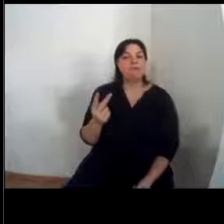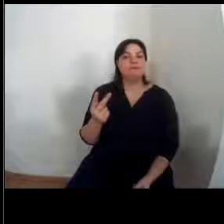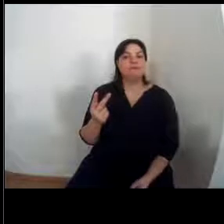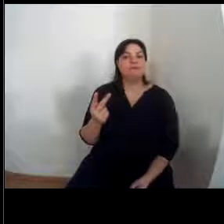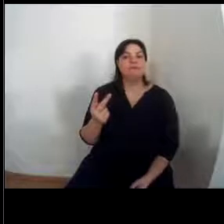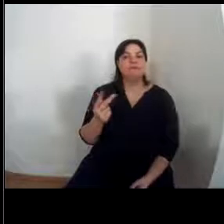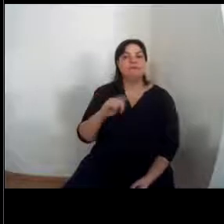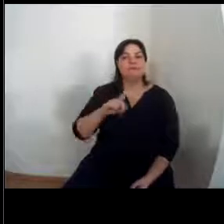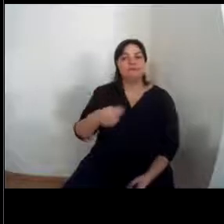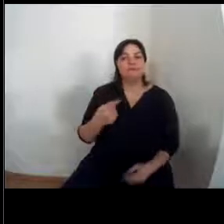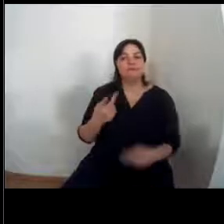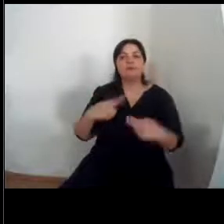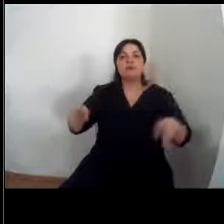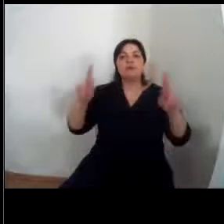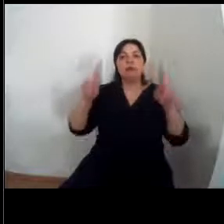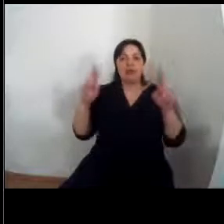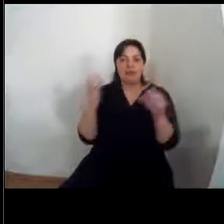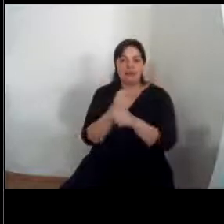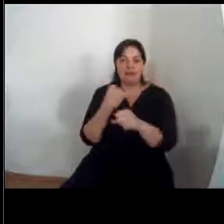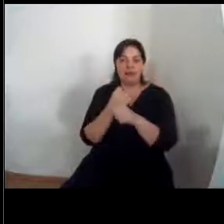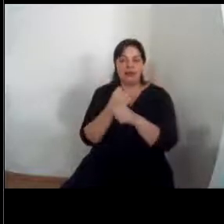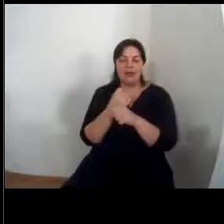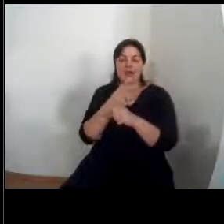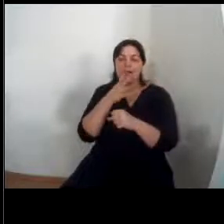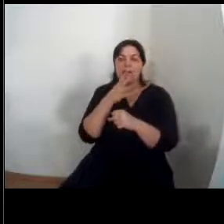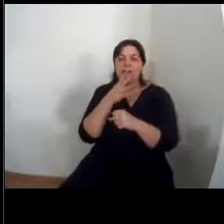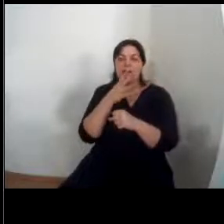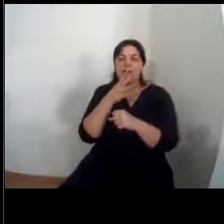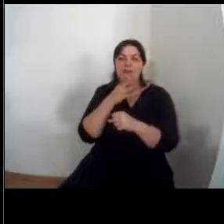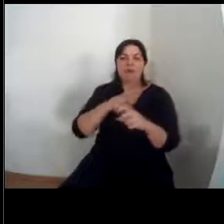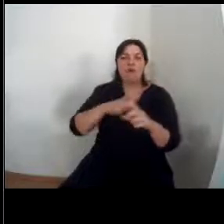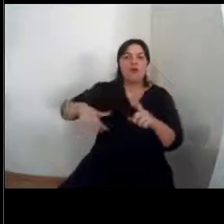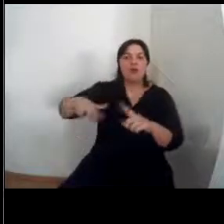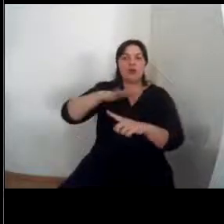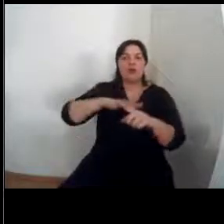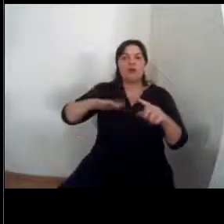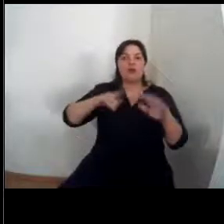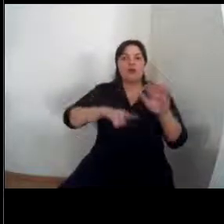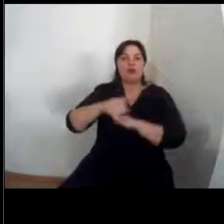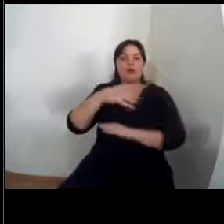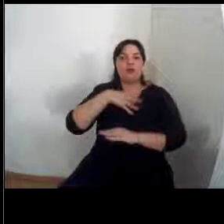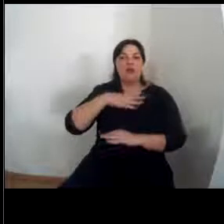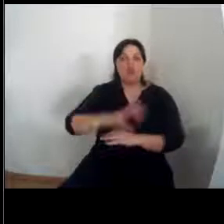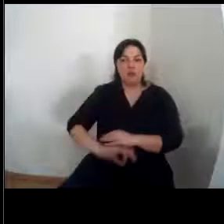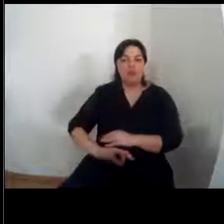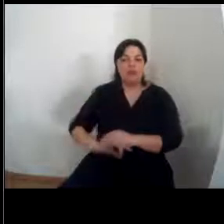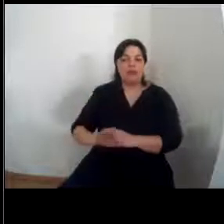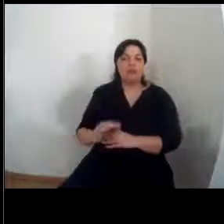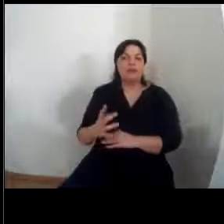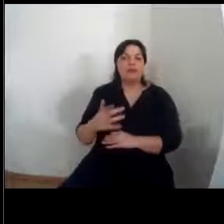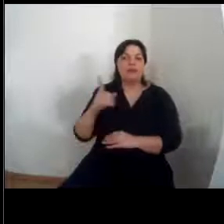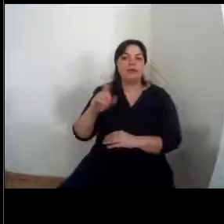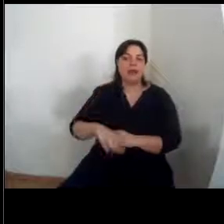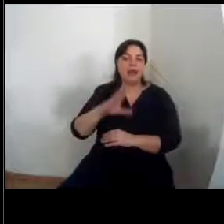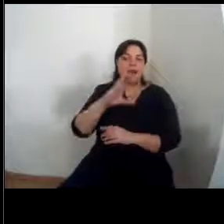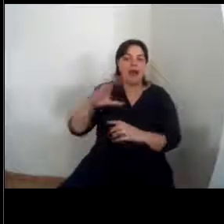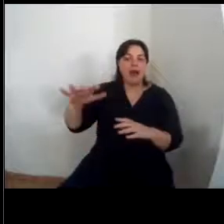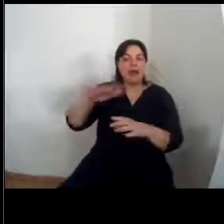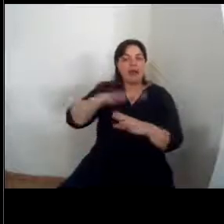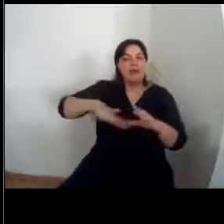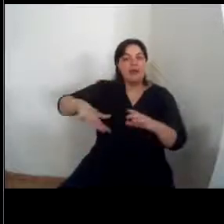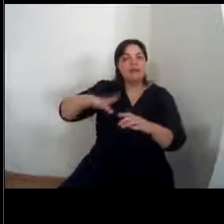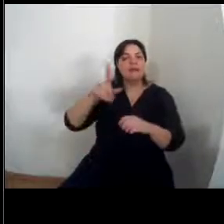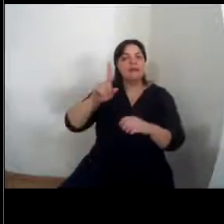estamos trabajando en esa esperanza de poder desarrollar todo el entorno de Plasencia y todo el entorno de Cáceres. En el